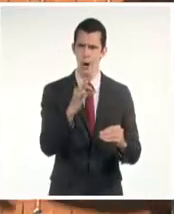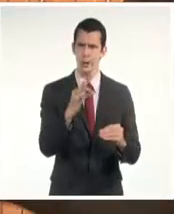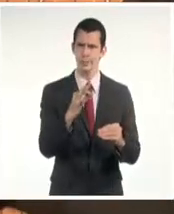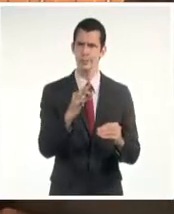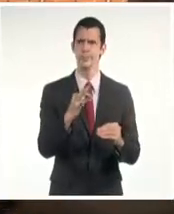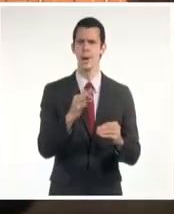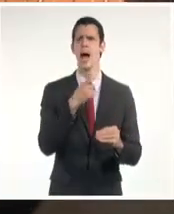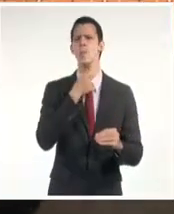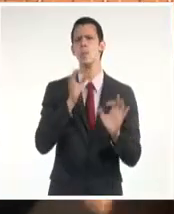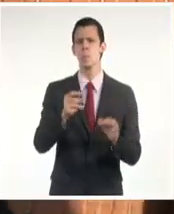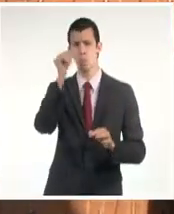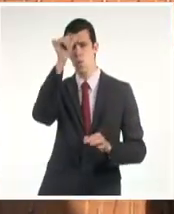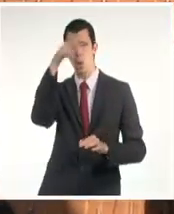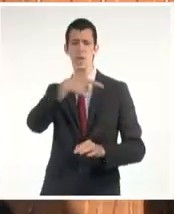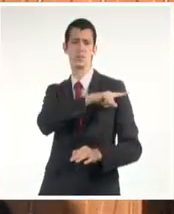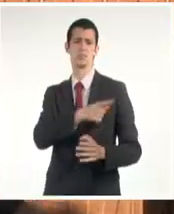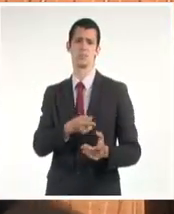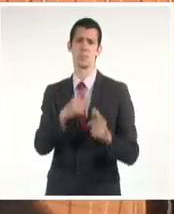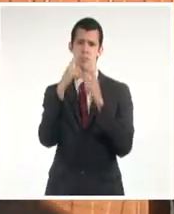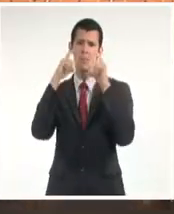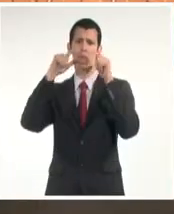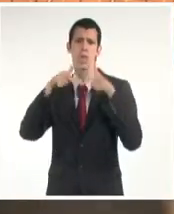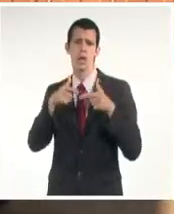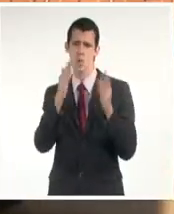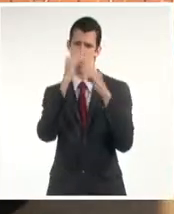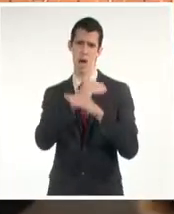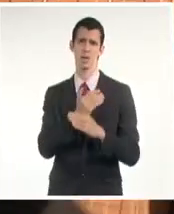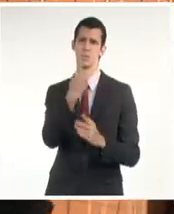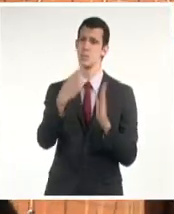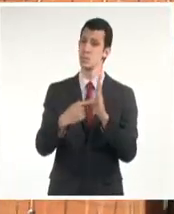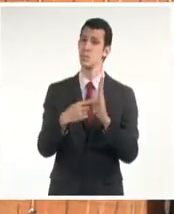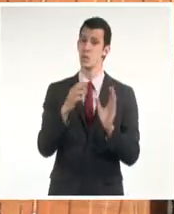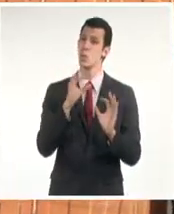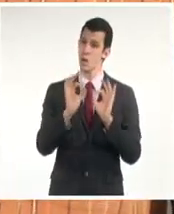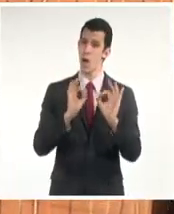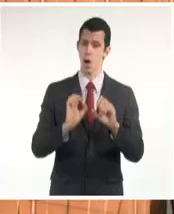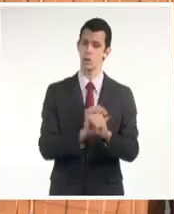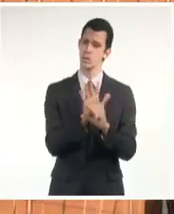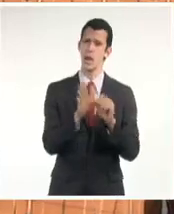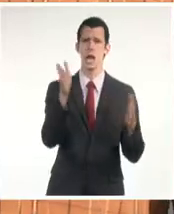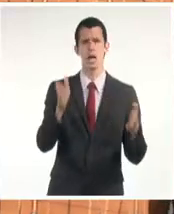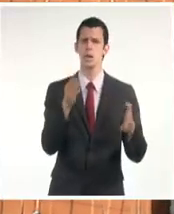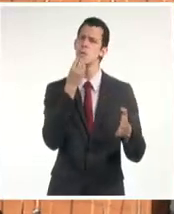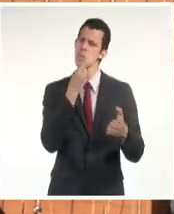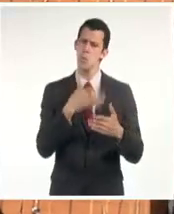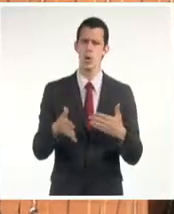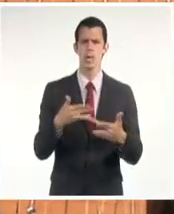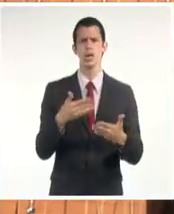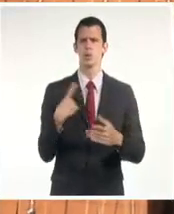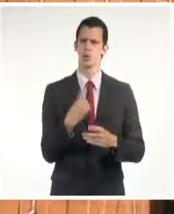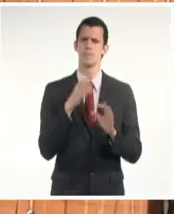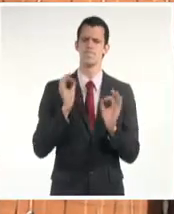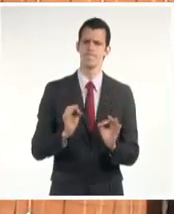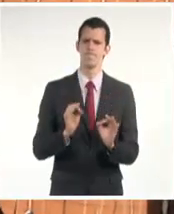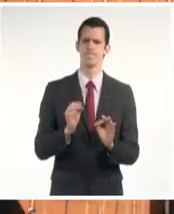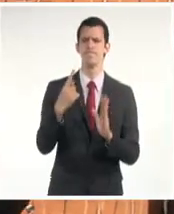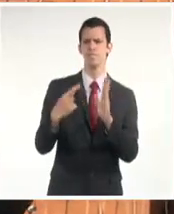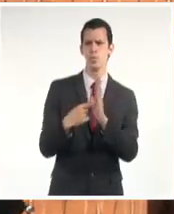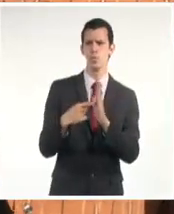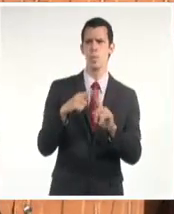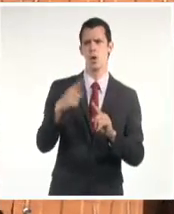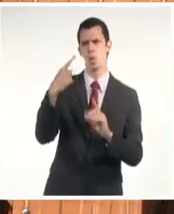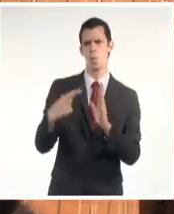mismos que alentaron eso van a ser los primeros que nos van a criticar que en la COVID hayamos hecho este acto, pero te puedo asegurar que se siguieron todas las medidas